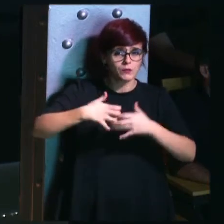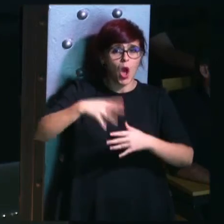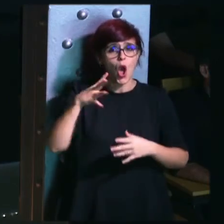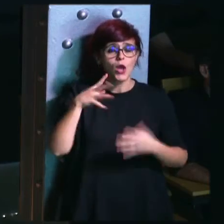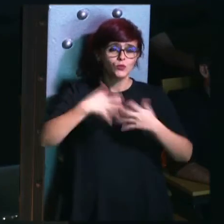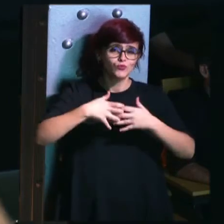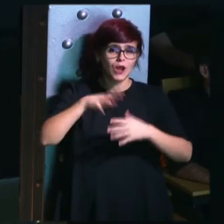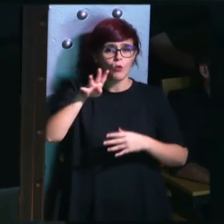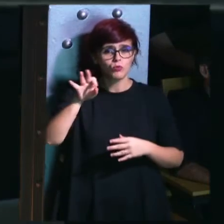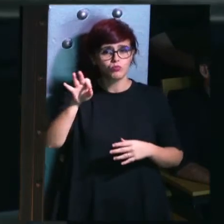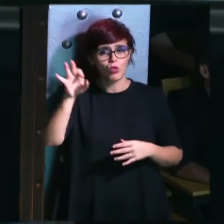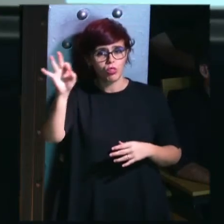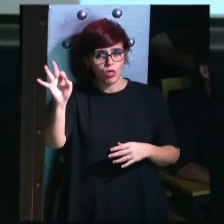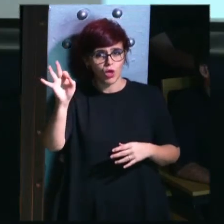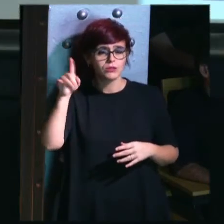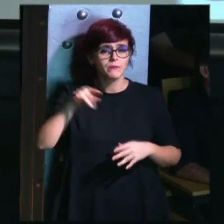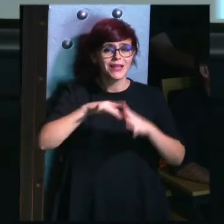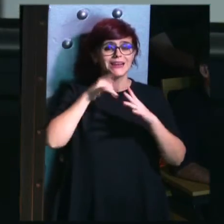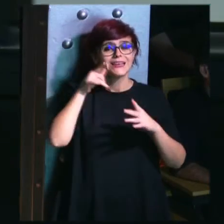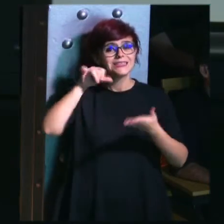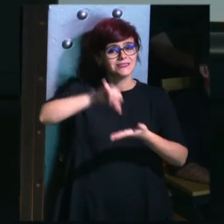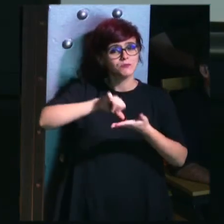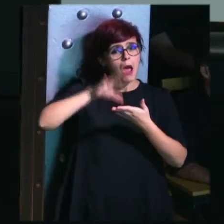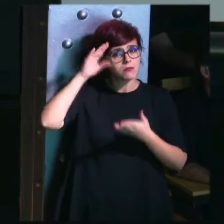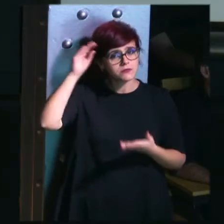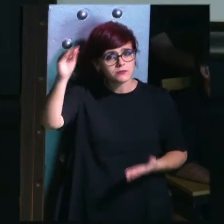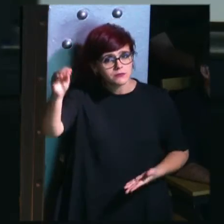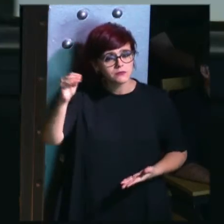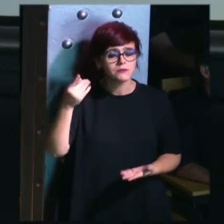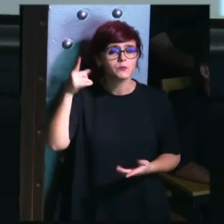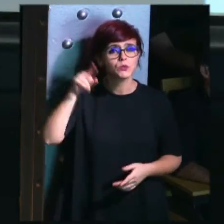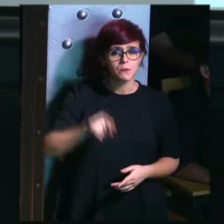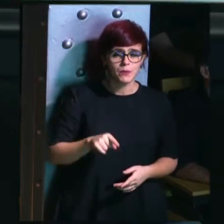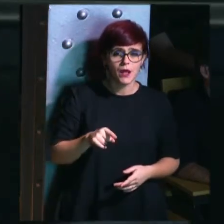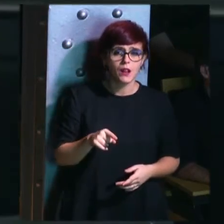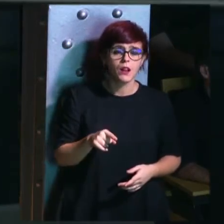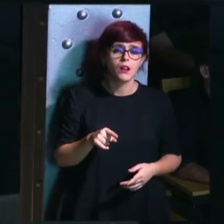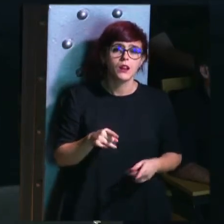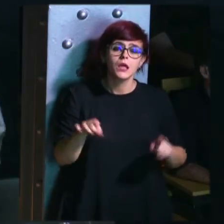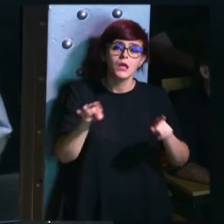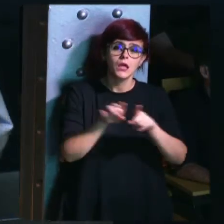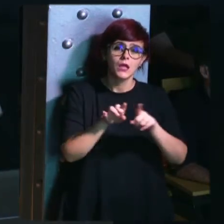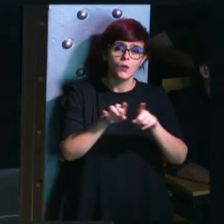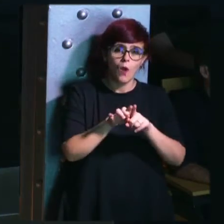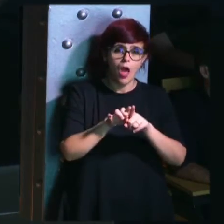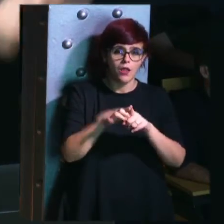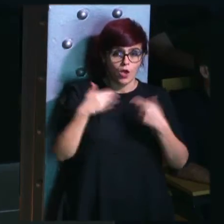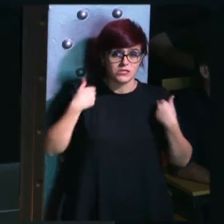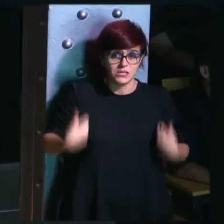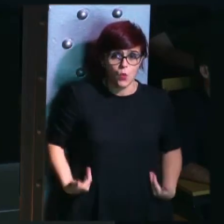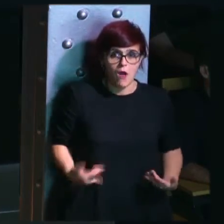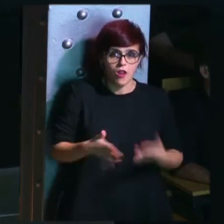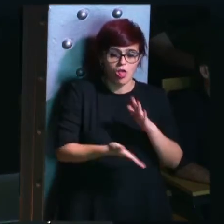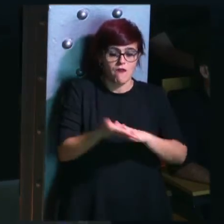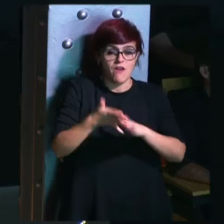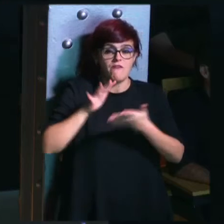4.0, en las ciudades inteligentes, pero también y fundamentalmente van a transformar al ser humano, nos van a